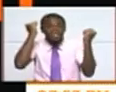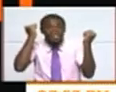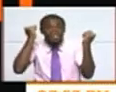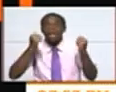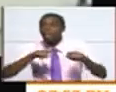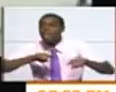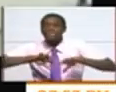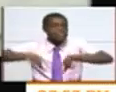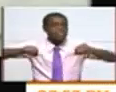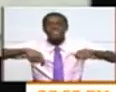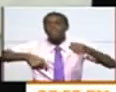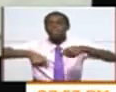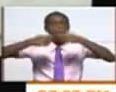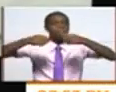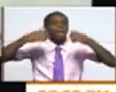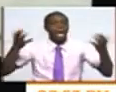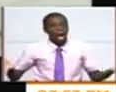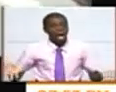delinquir.